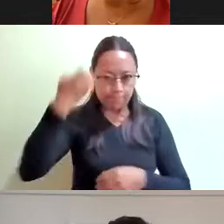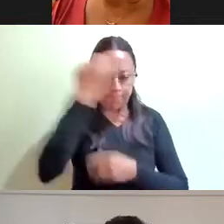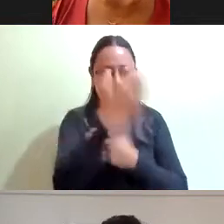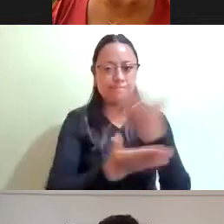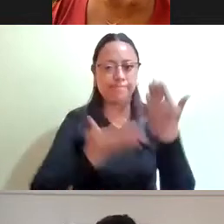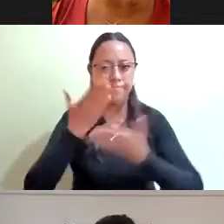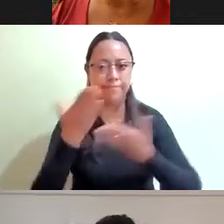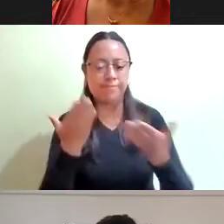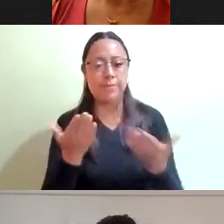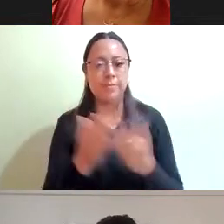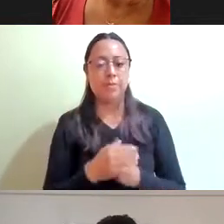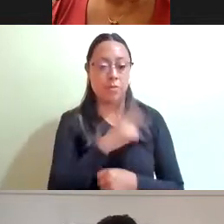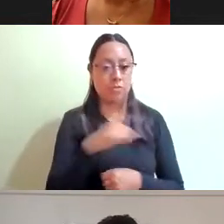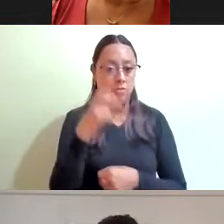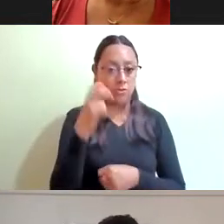no lo hemos hecho, ¿no?